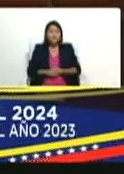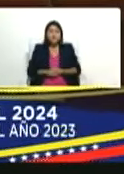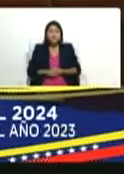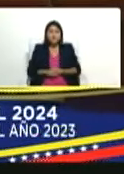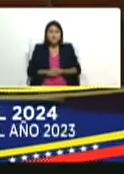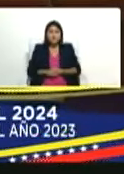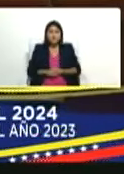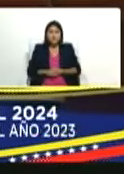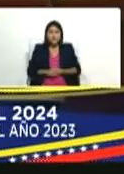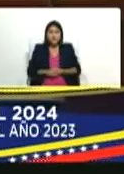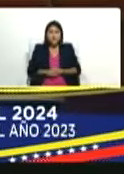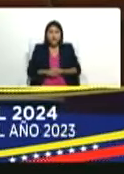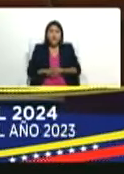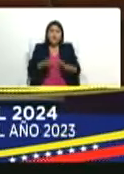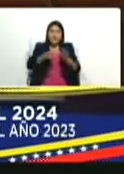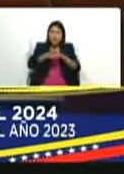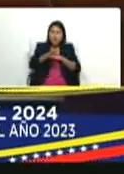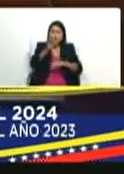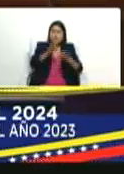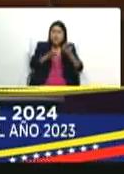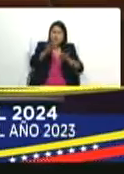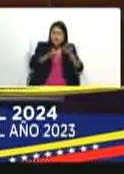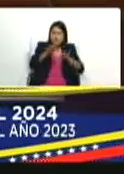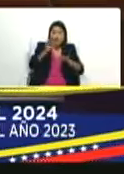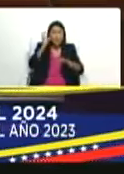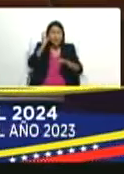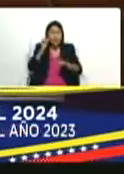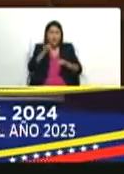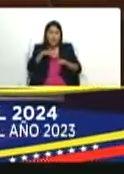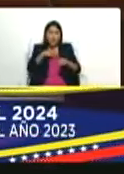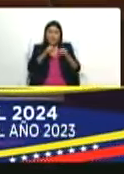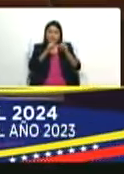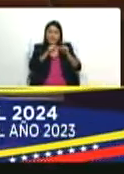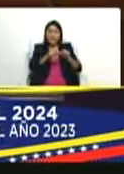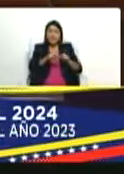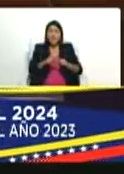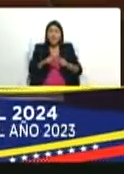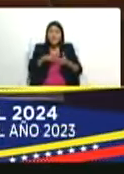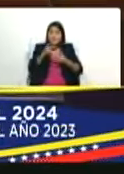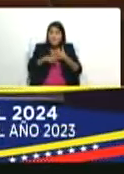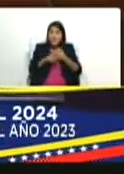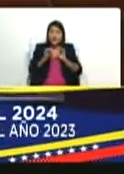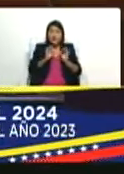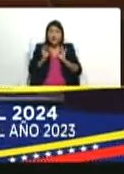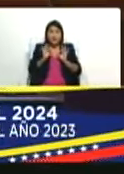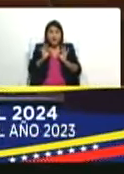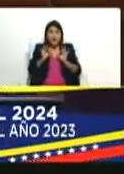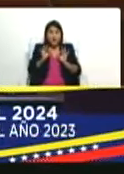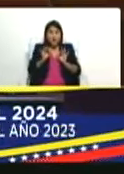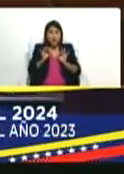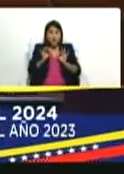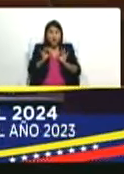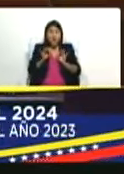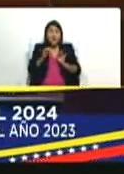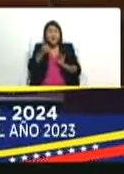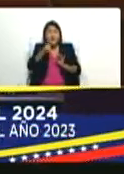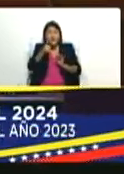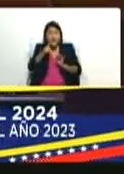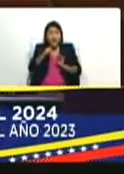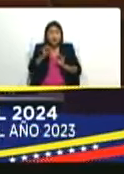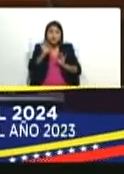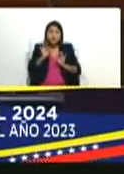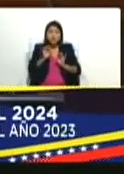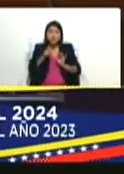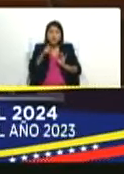proceso de acceso a la carrera judicial y permanencia en ella, el plan estratégico para una evaluación eficaz del desempeño de la judicatura,